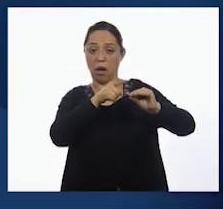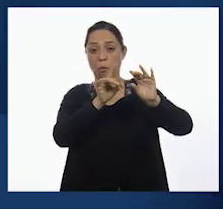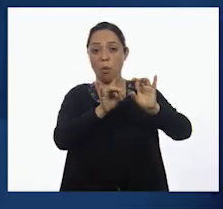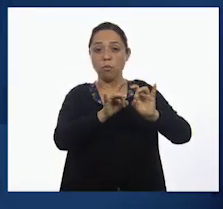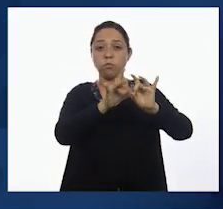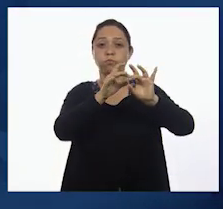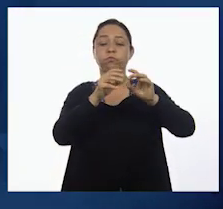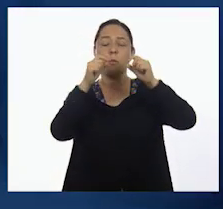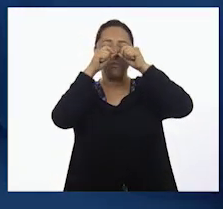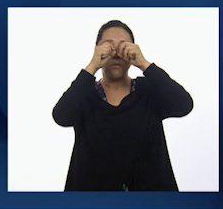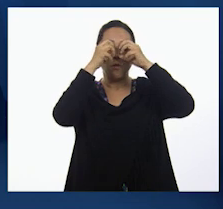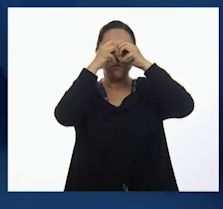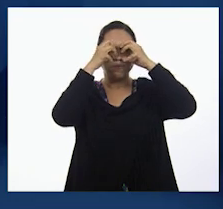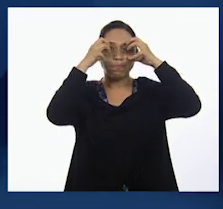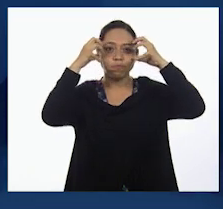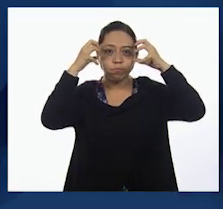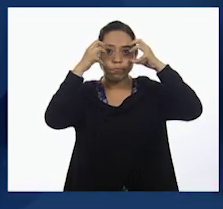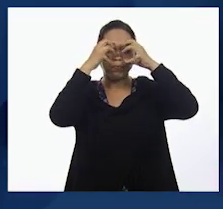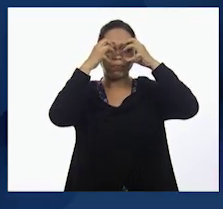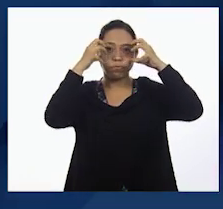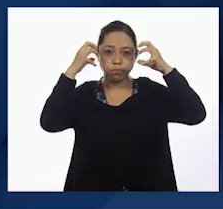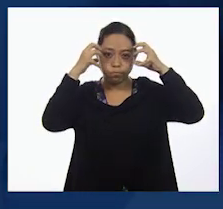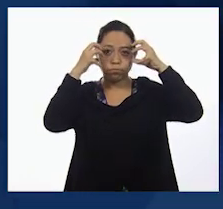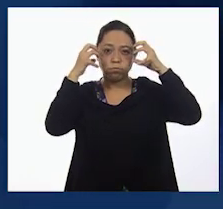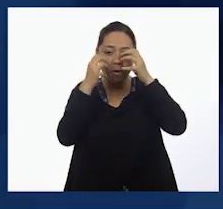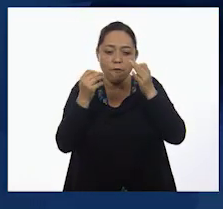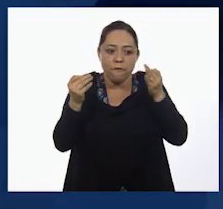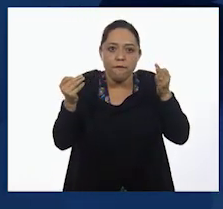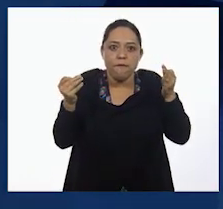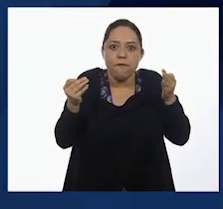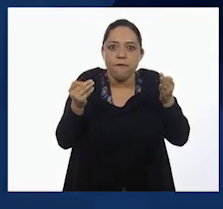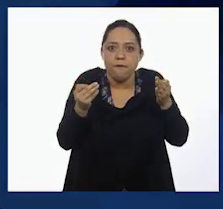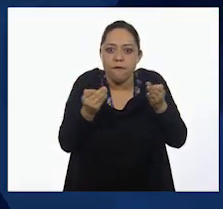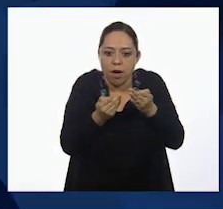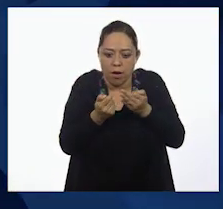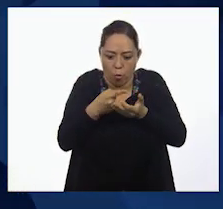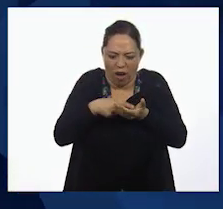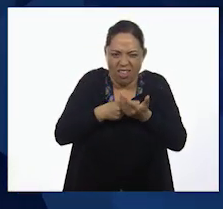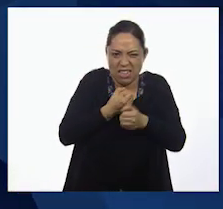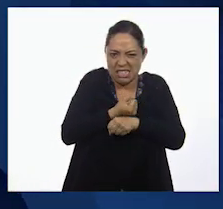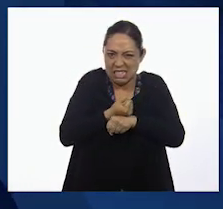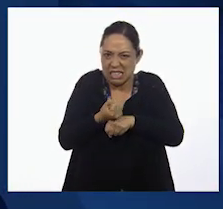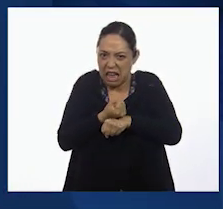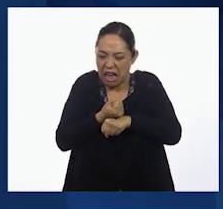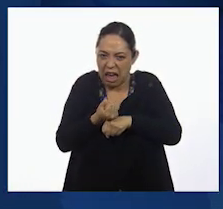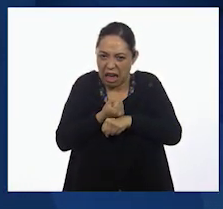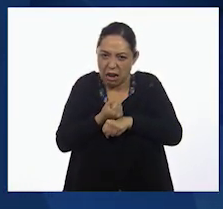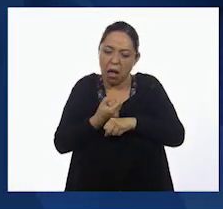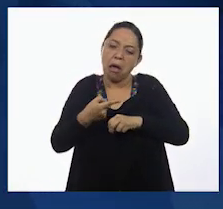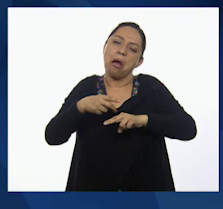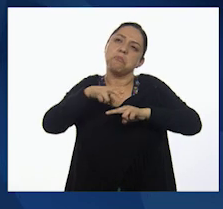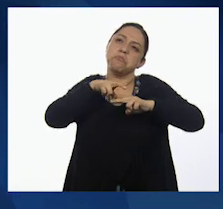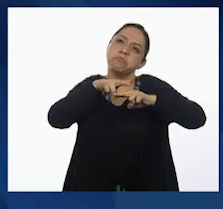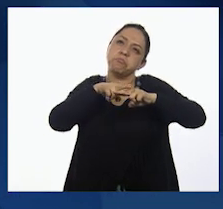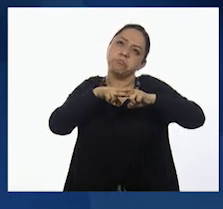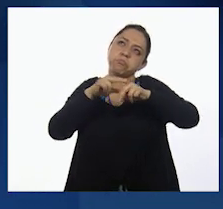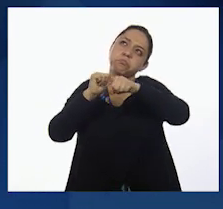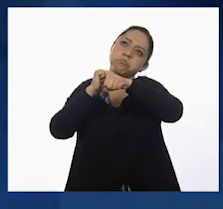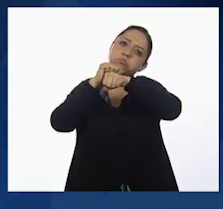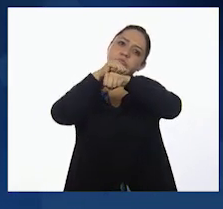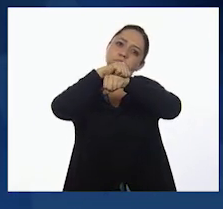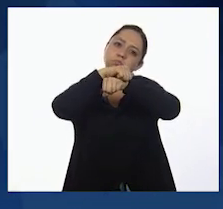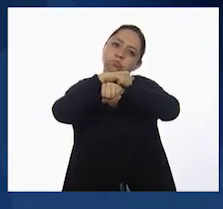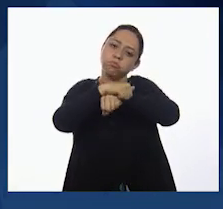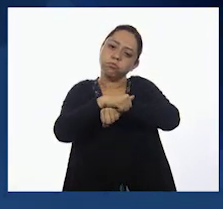hinchazón de los párpados, frío, frío de repulsiva sangre fría. Sentadito en la sombra, miras arder